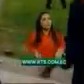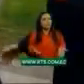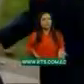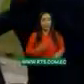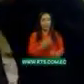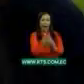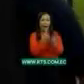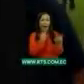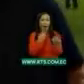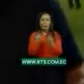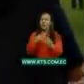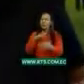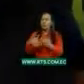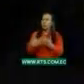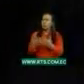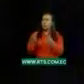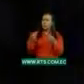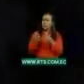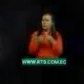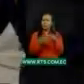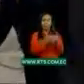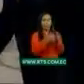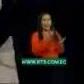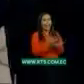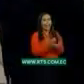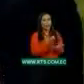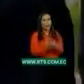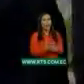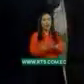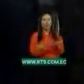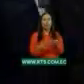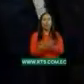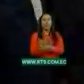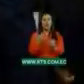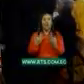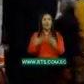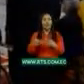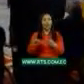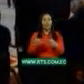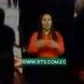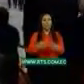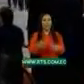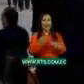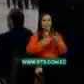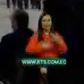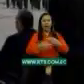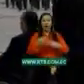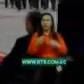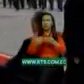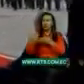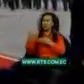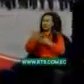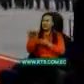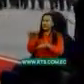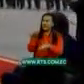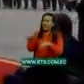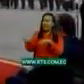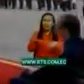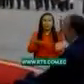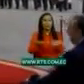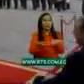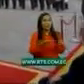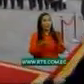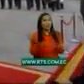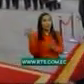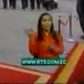que han alcanzado las relaciones de sus economías y las nuevas modalidades de intercambio, como el comercio transfronterizo de servicios, con lo que se espera un